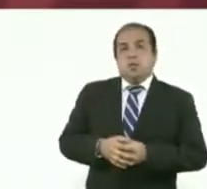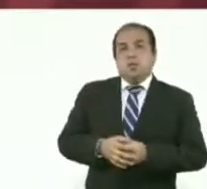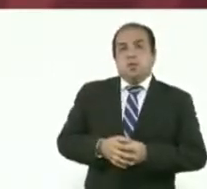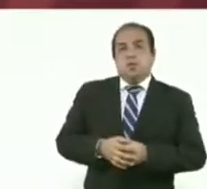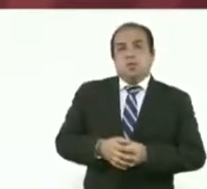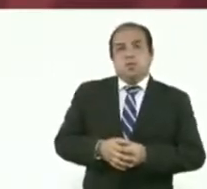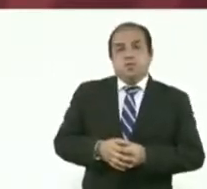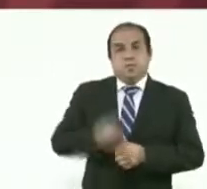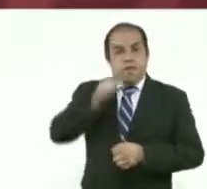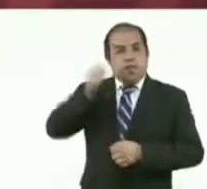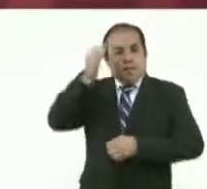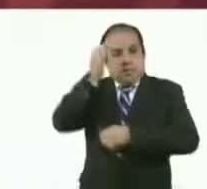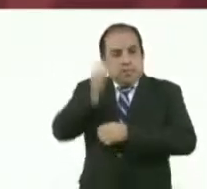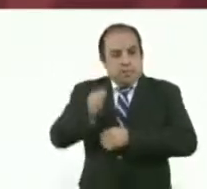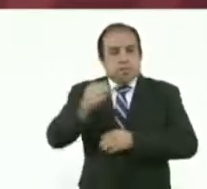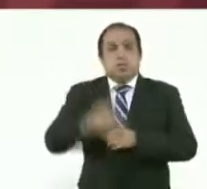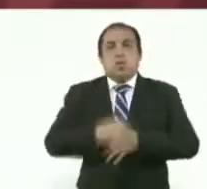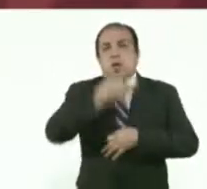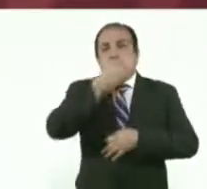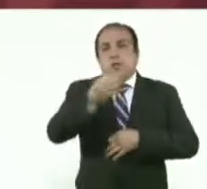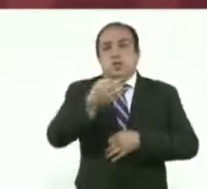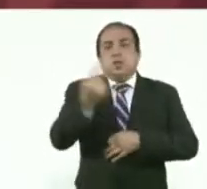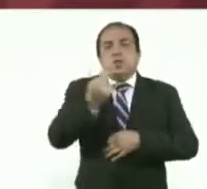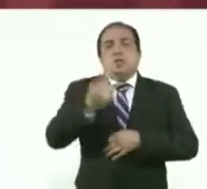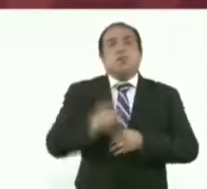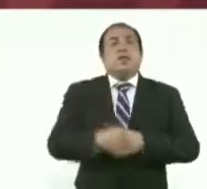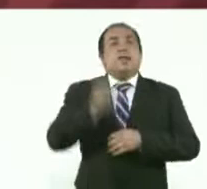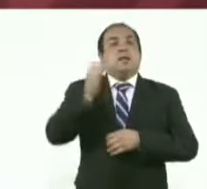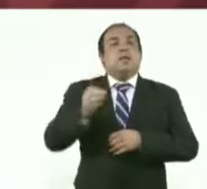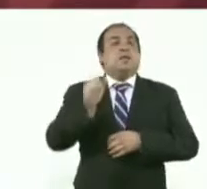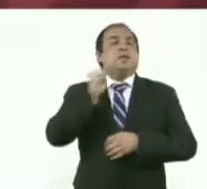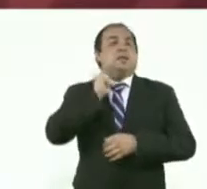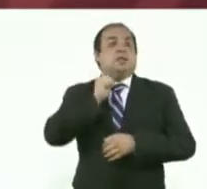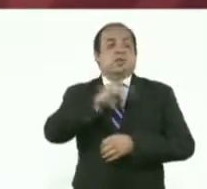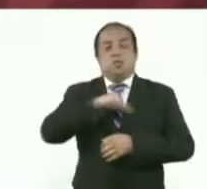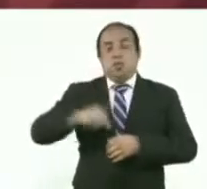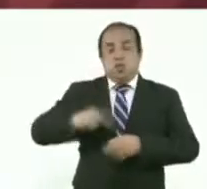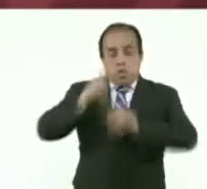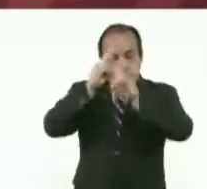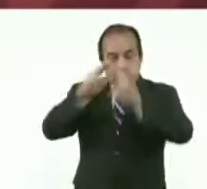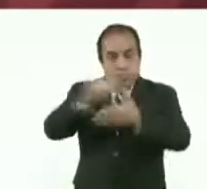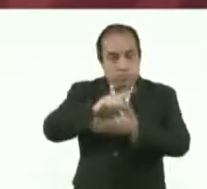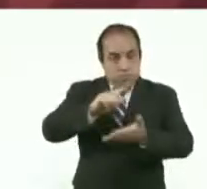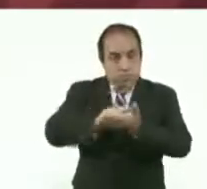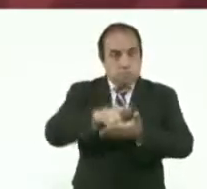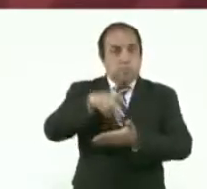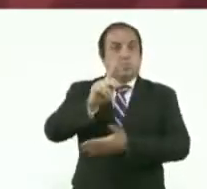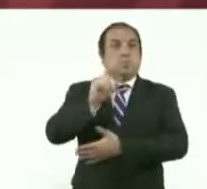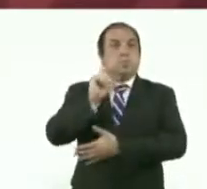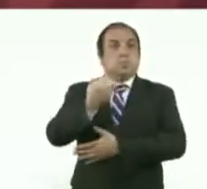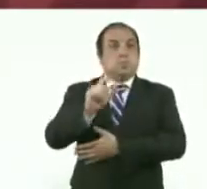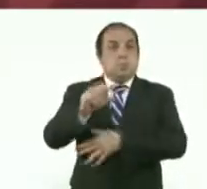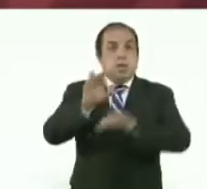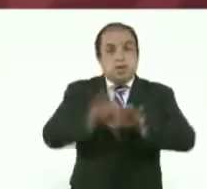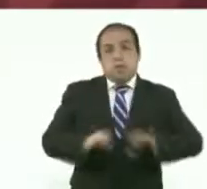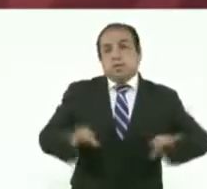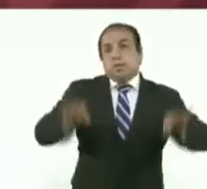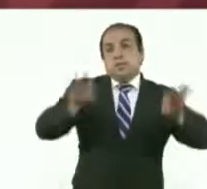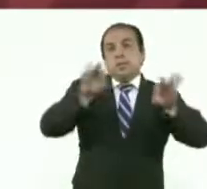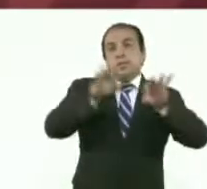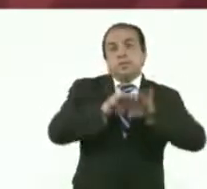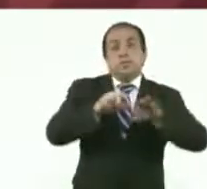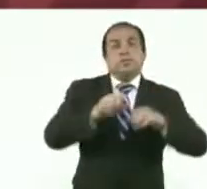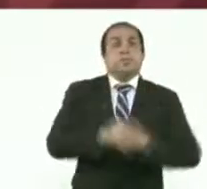el Senado todavía. Vamos nosotros a cumplir con la ley, pero también pues es importante